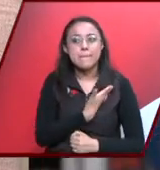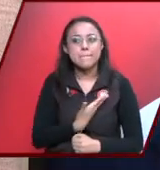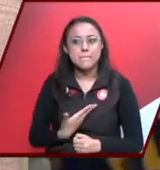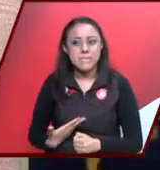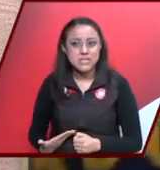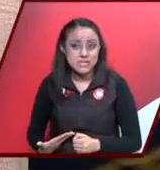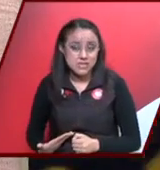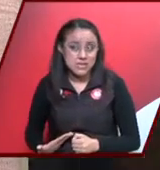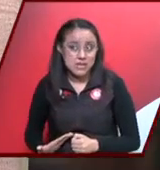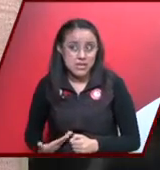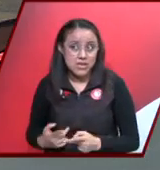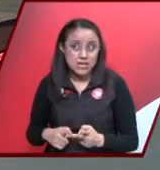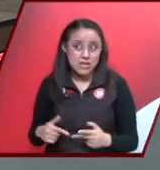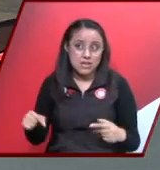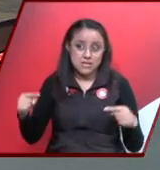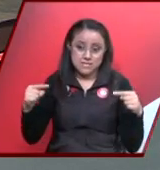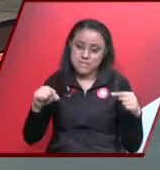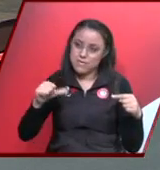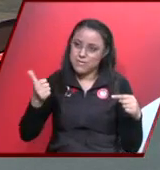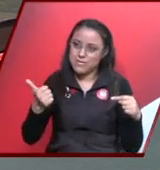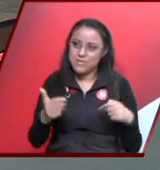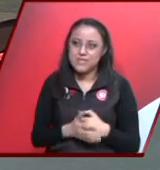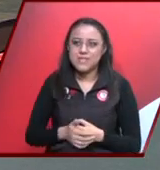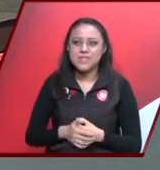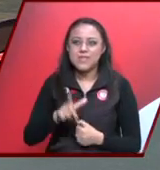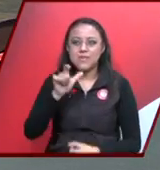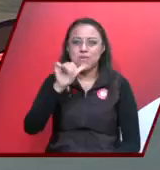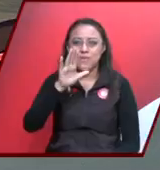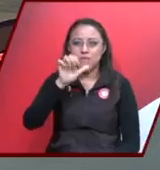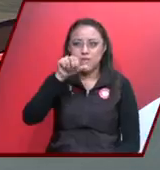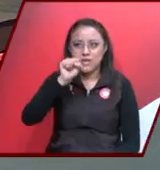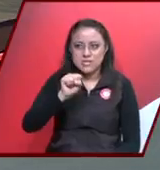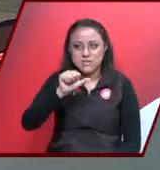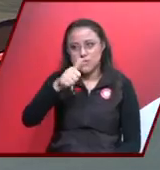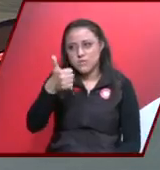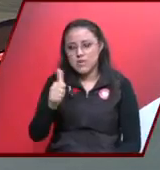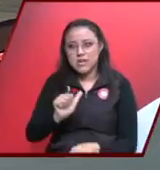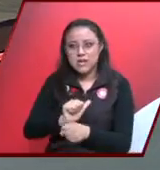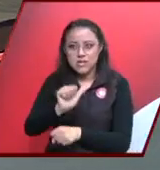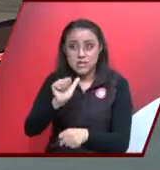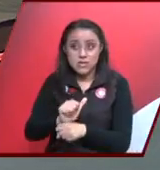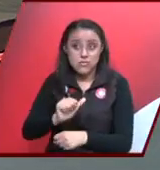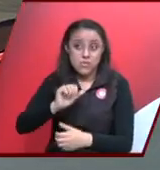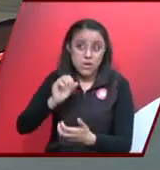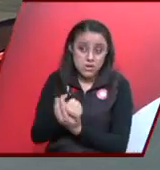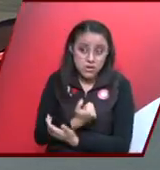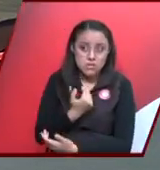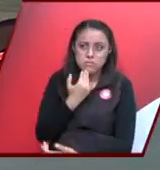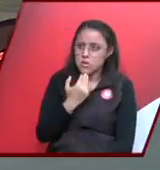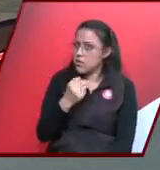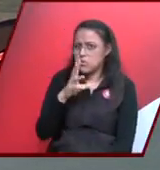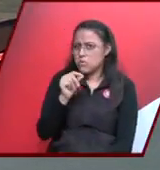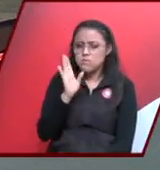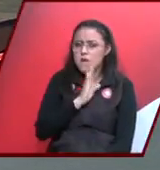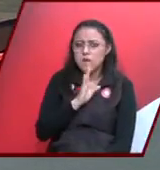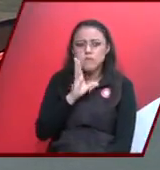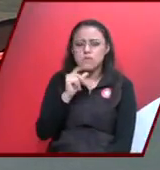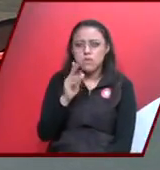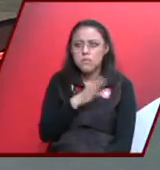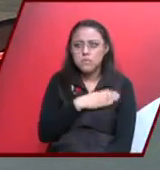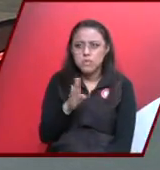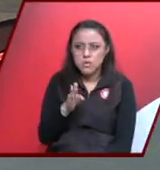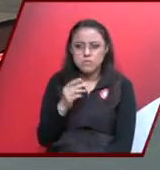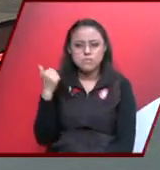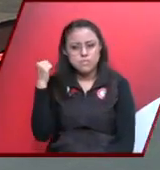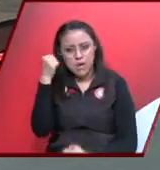El presidente contra otro. Contra Lucas Matisse, el argentino. Contra otro. Si el argentino gana, no es tan malo, ¿eh? El argentino se ha